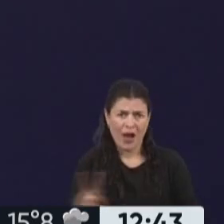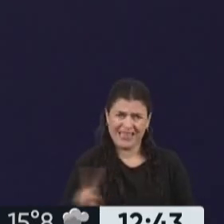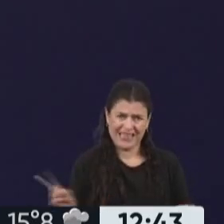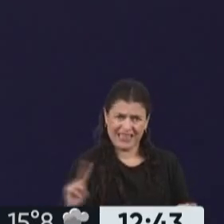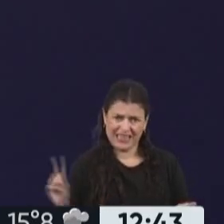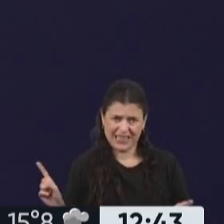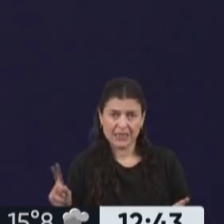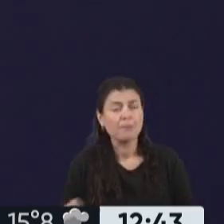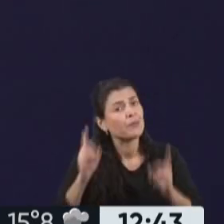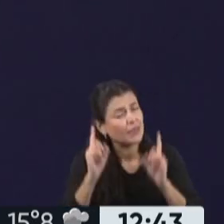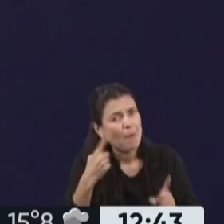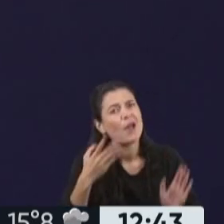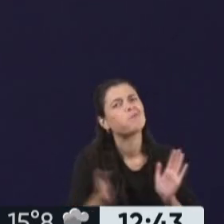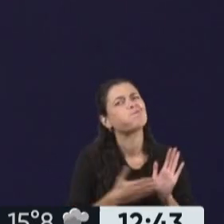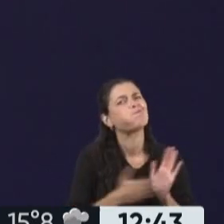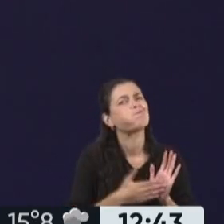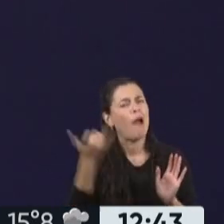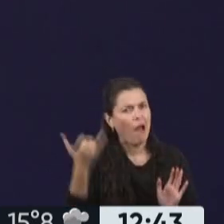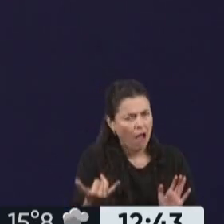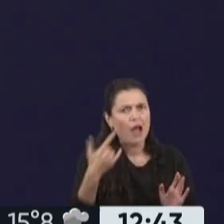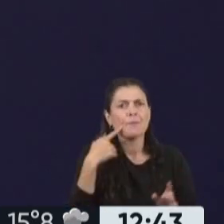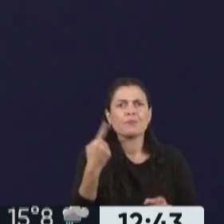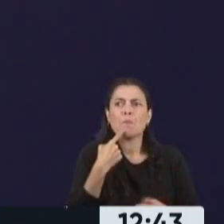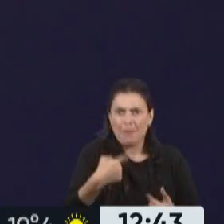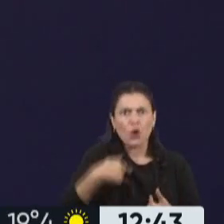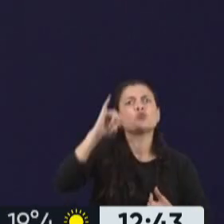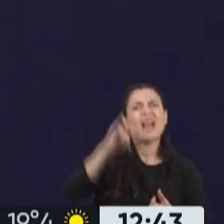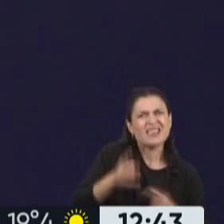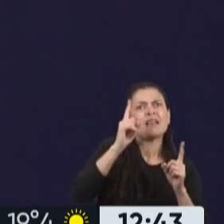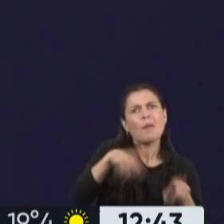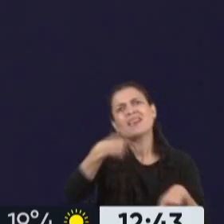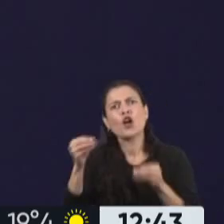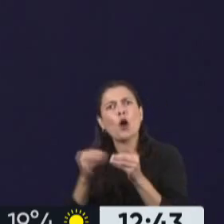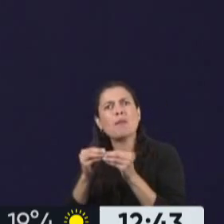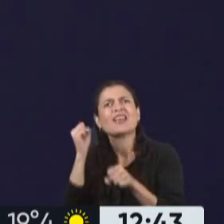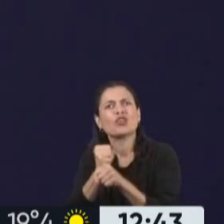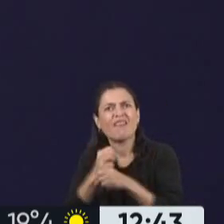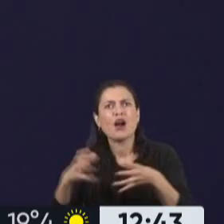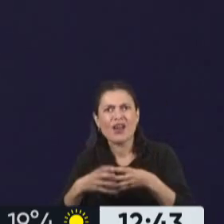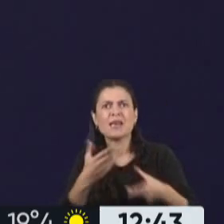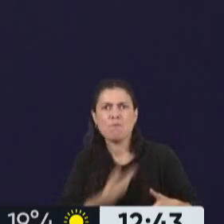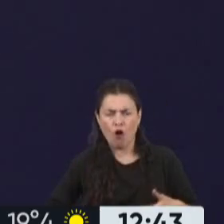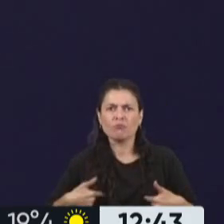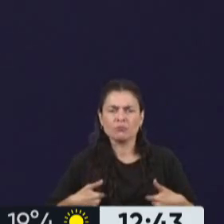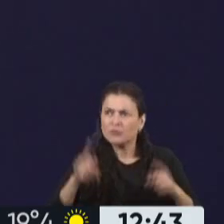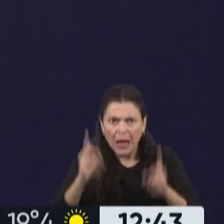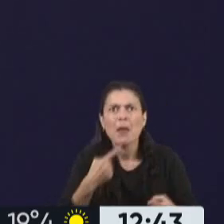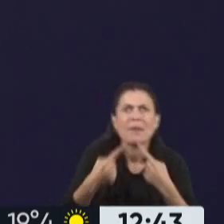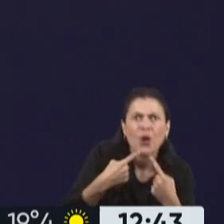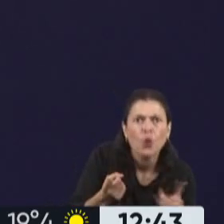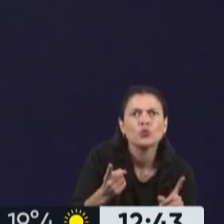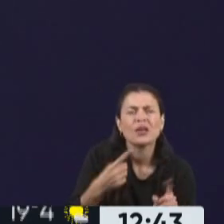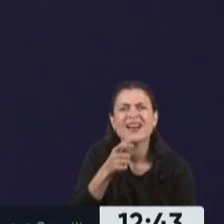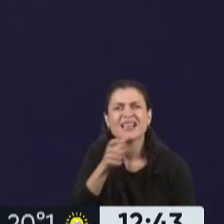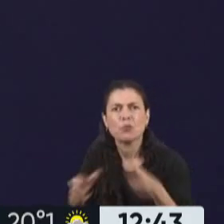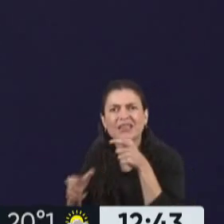repito, me consta que no solo nosotros fuimos consultados, sino que además otros funcionarios fueron consultados y todos contestaron lo